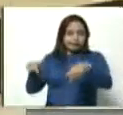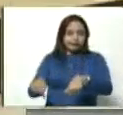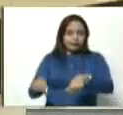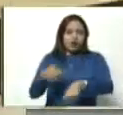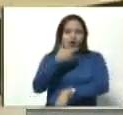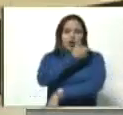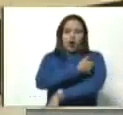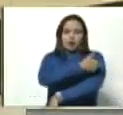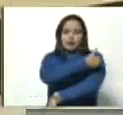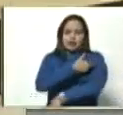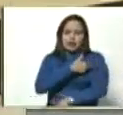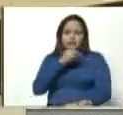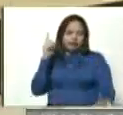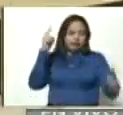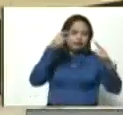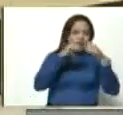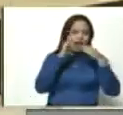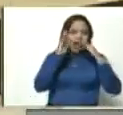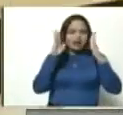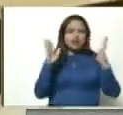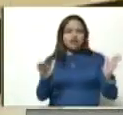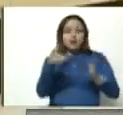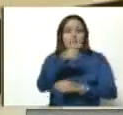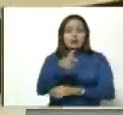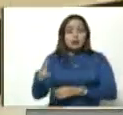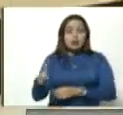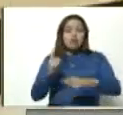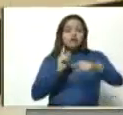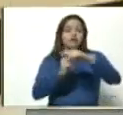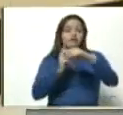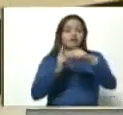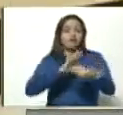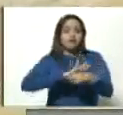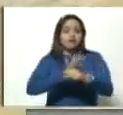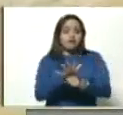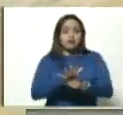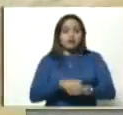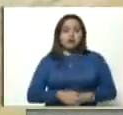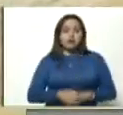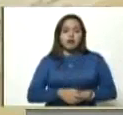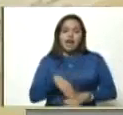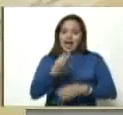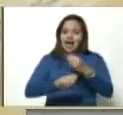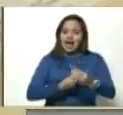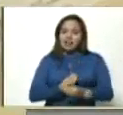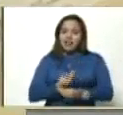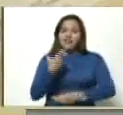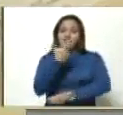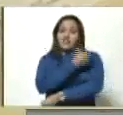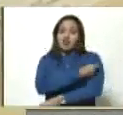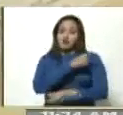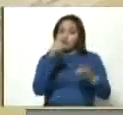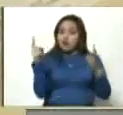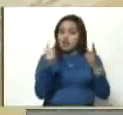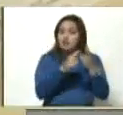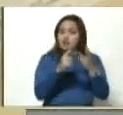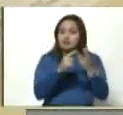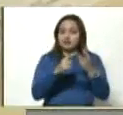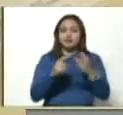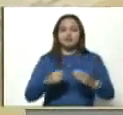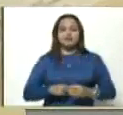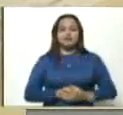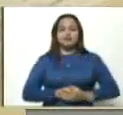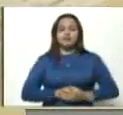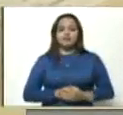Hospital Centinela, para la atención de pacientes COVID, para la colocación de la vacuna, para